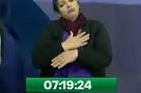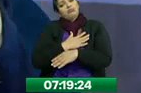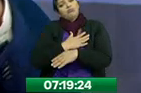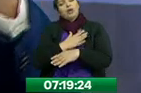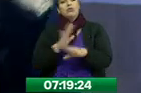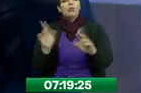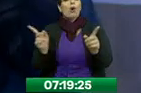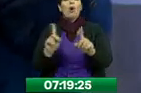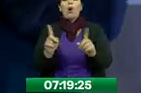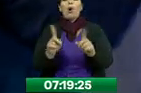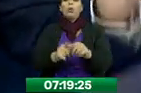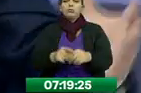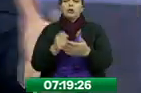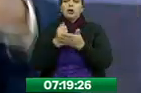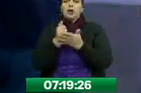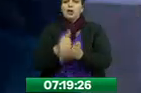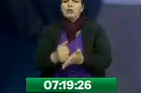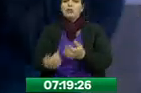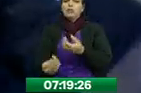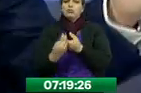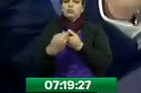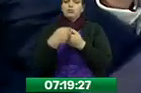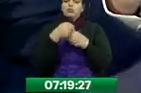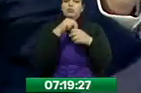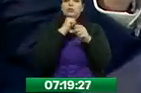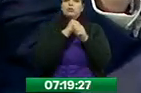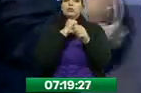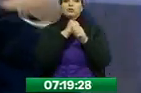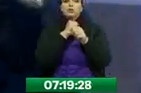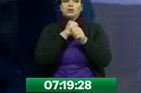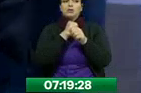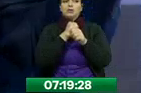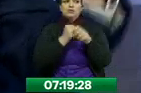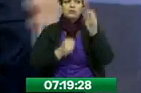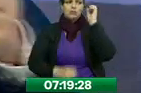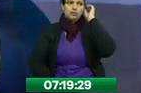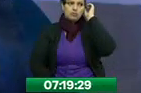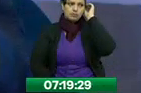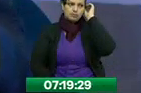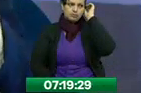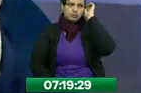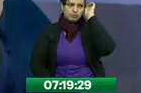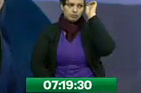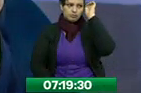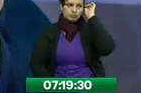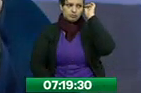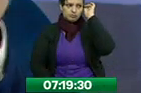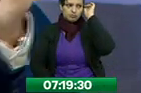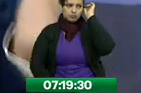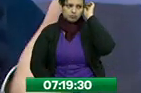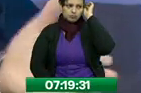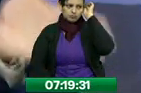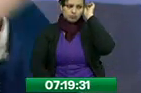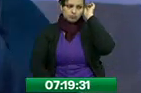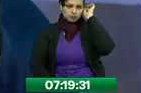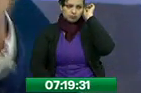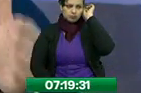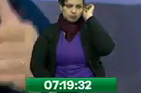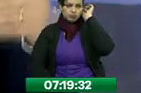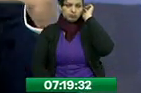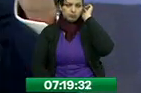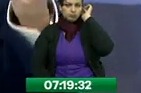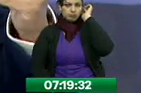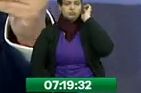en homenaje a este gran Dios de los derechos laborales, no permitir el acceso